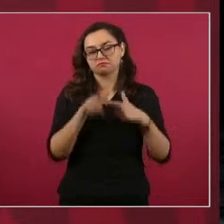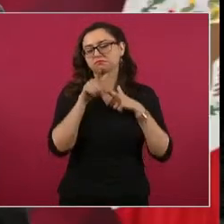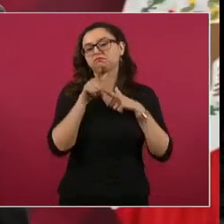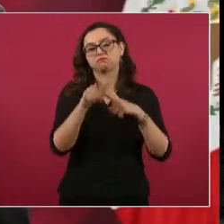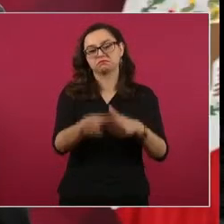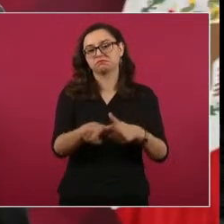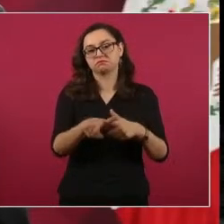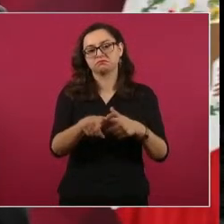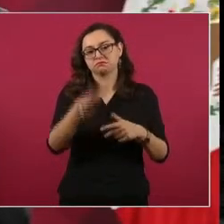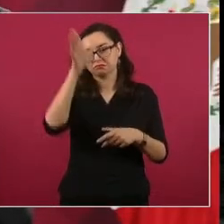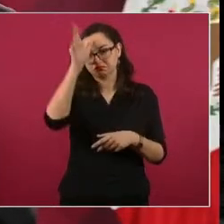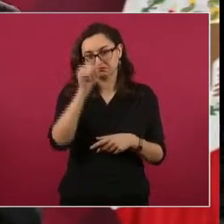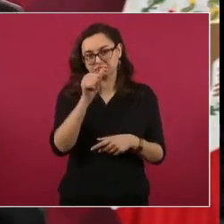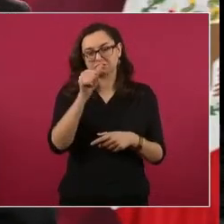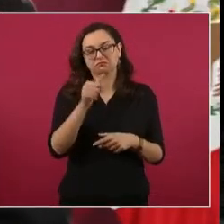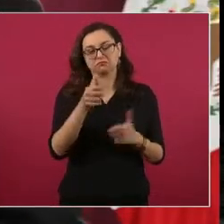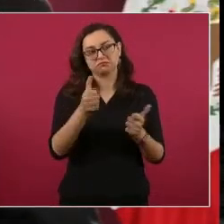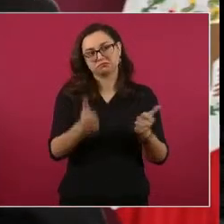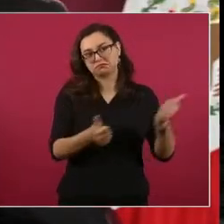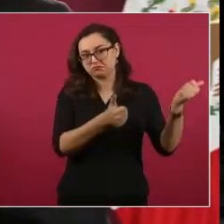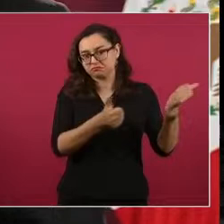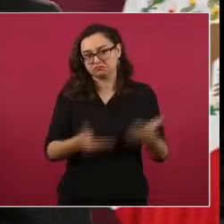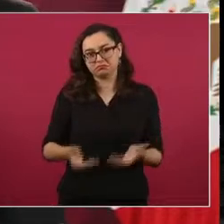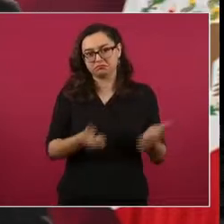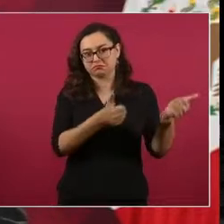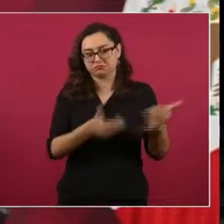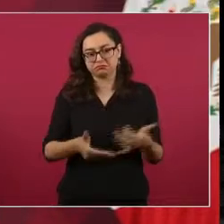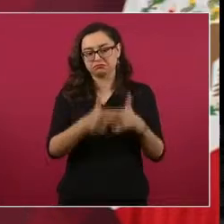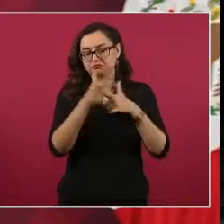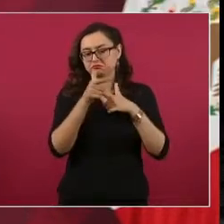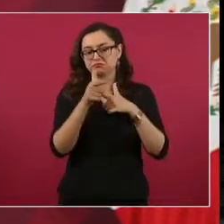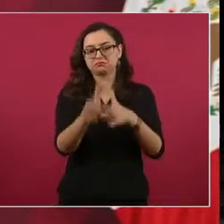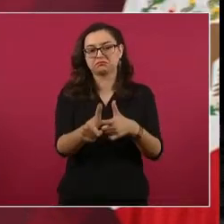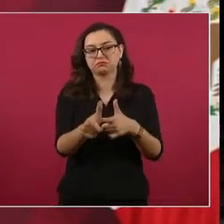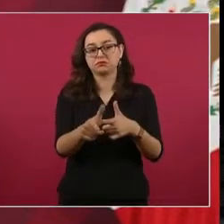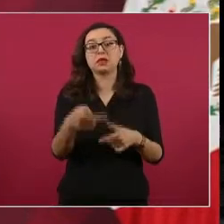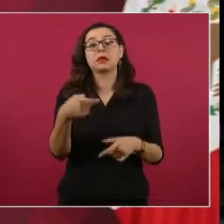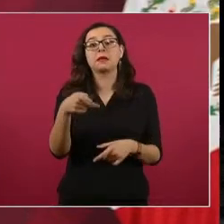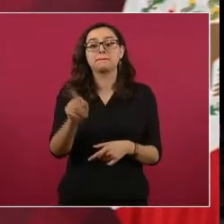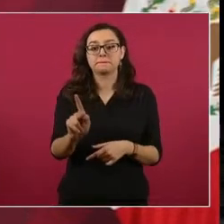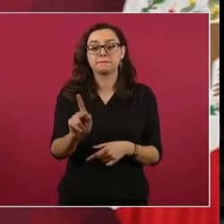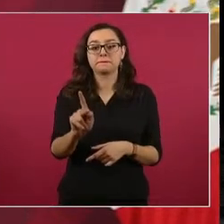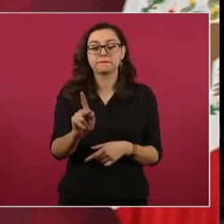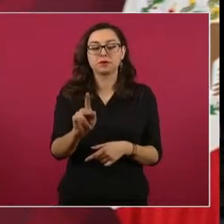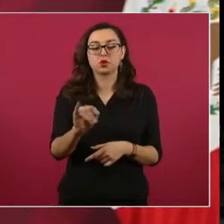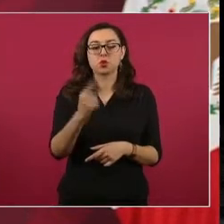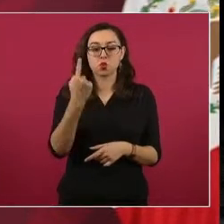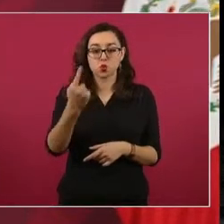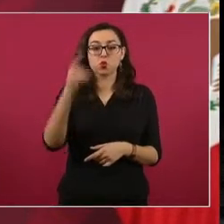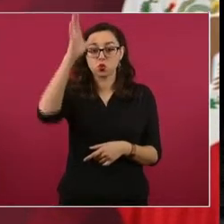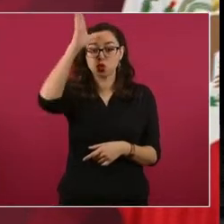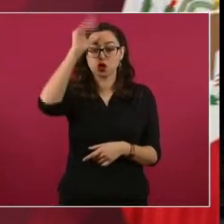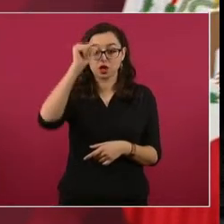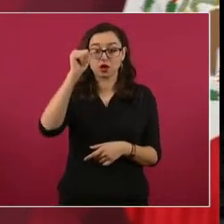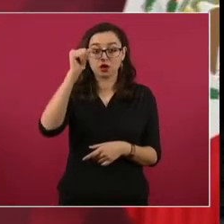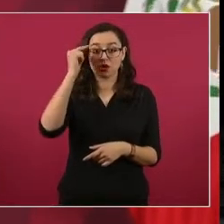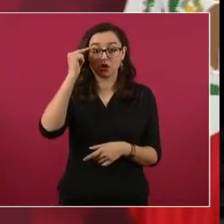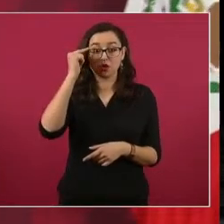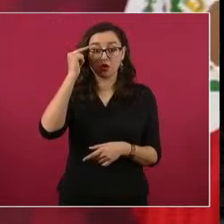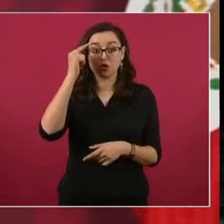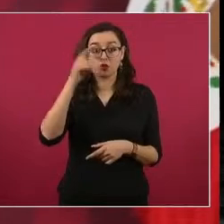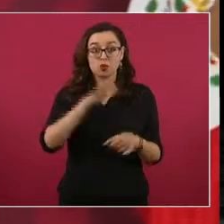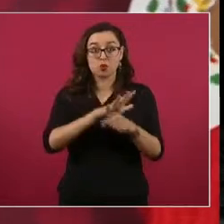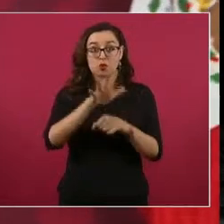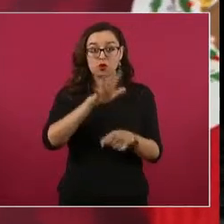y lo que sé consiguió es de que no se